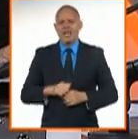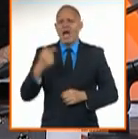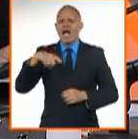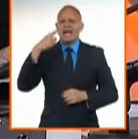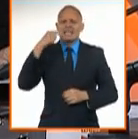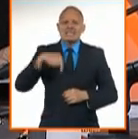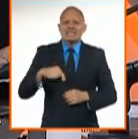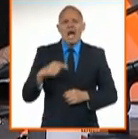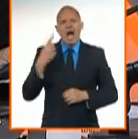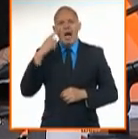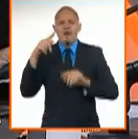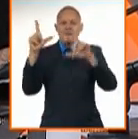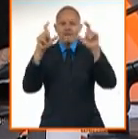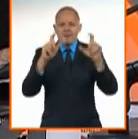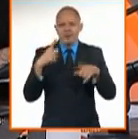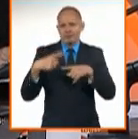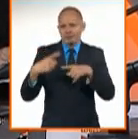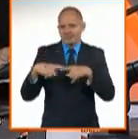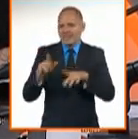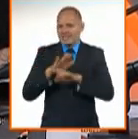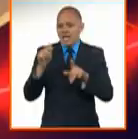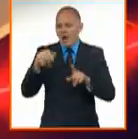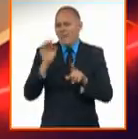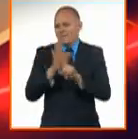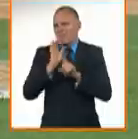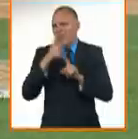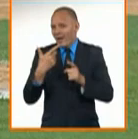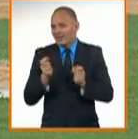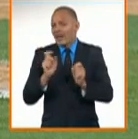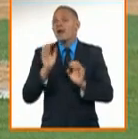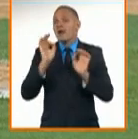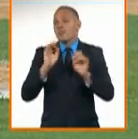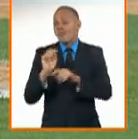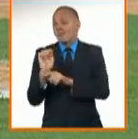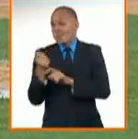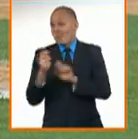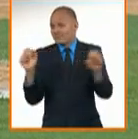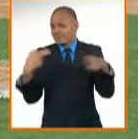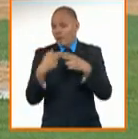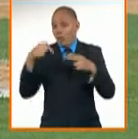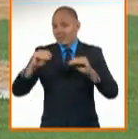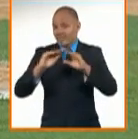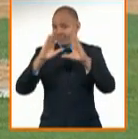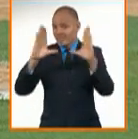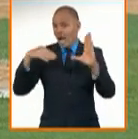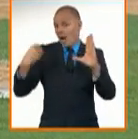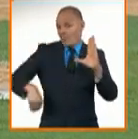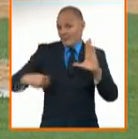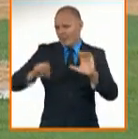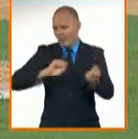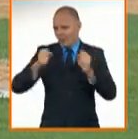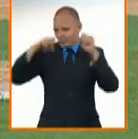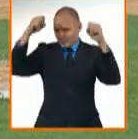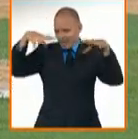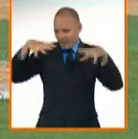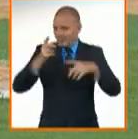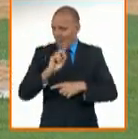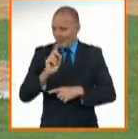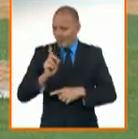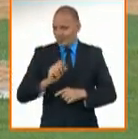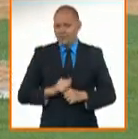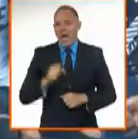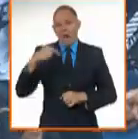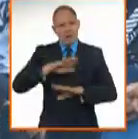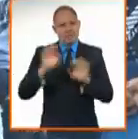el día comenzó el periodo de pelota de día para no gastar combustible y ganaron las duras y sancti spíritus primero